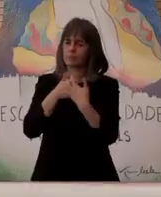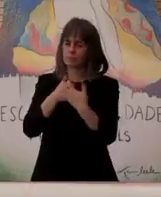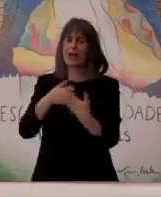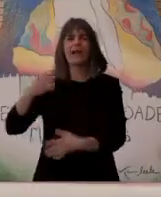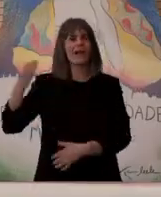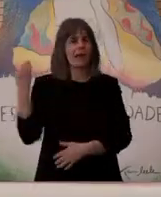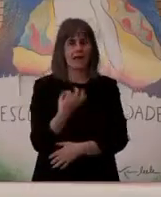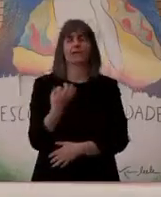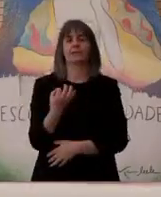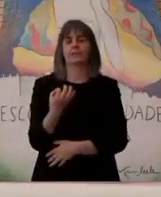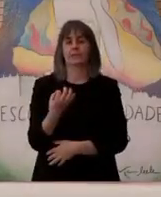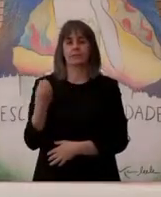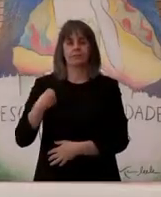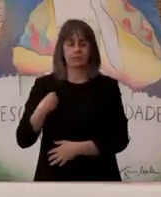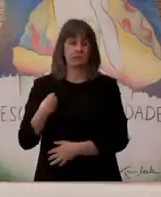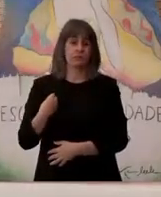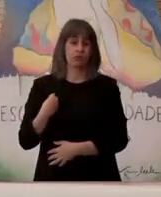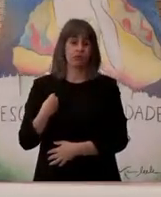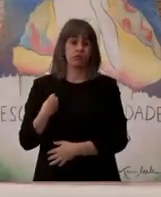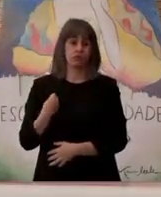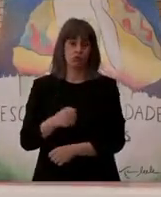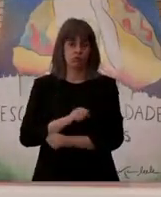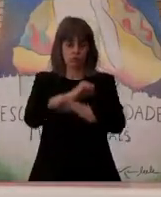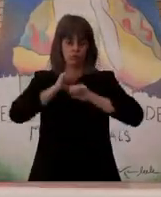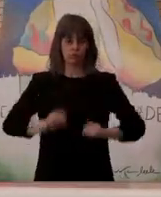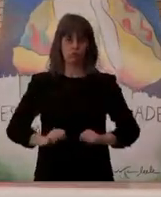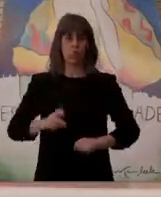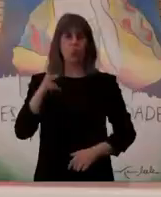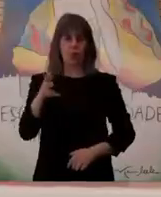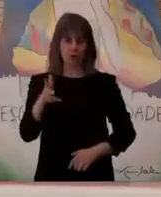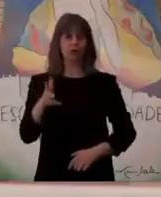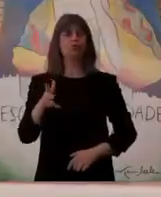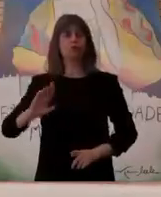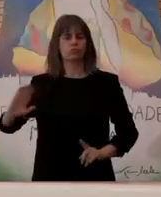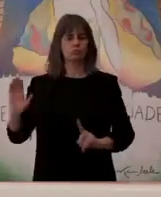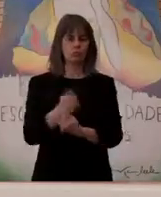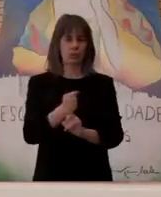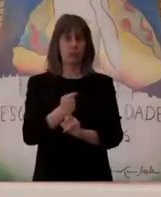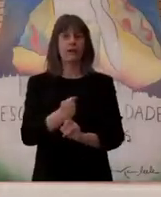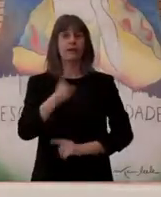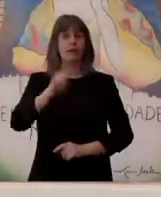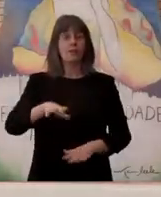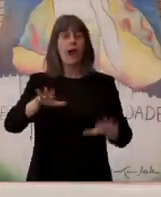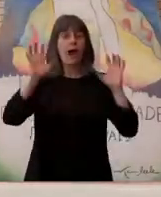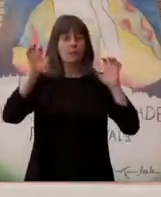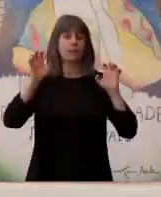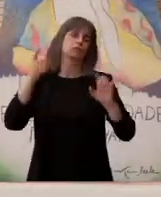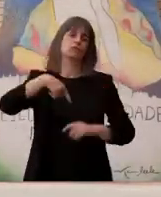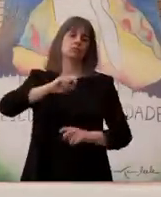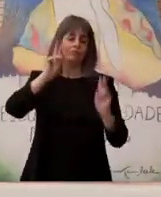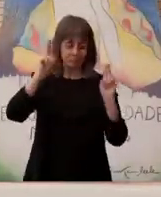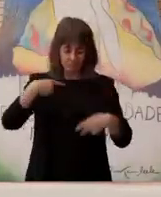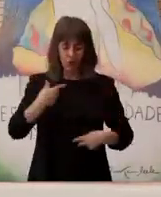significa adquirir digamos derechos y mantelos y conquistarlos y sobre todo aprender a hacer confianza en los mesmas